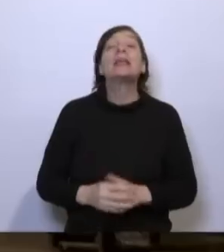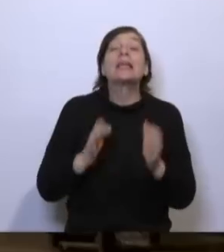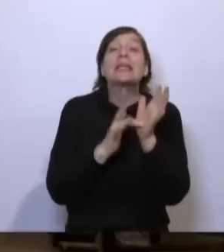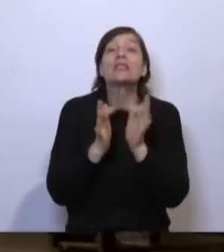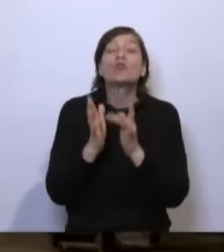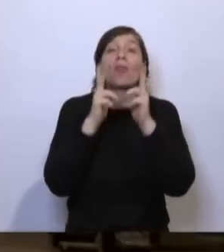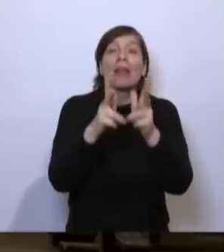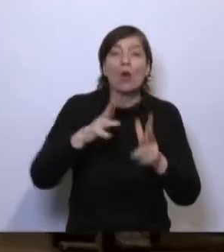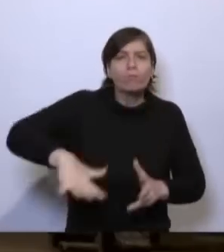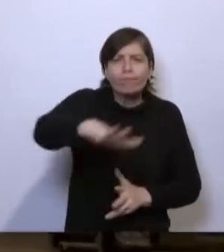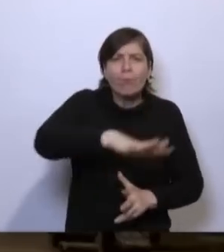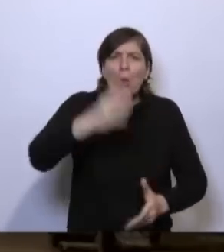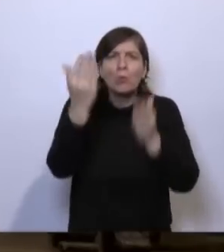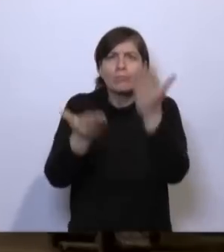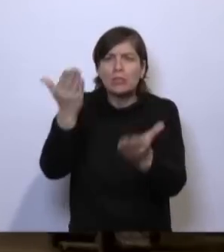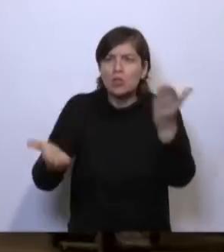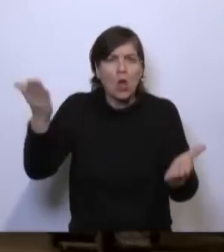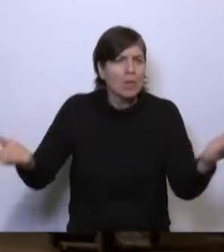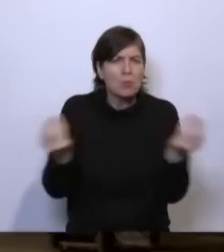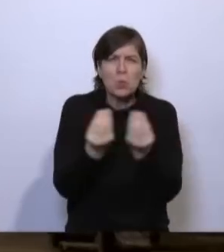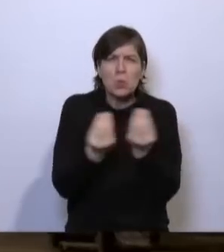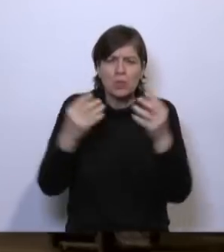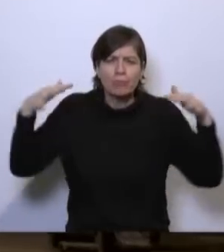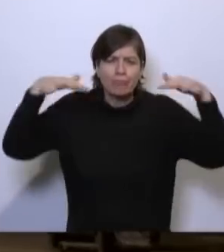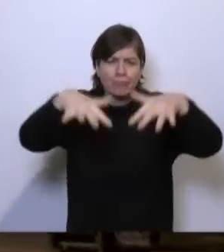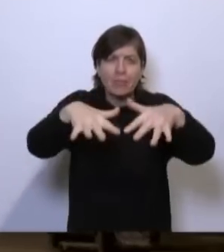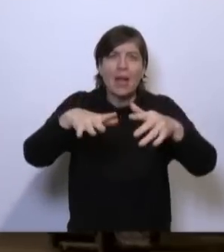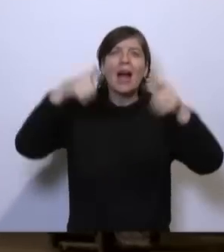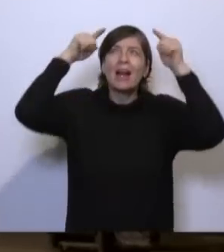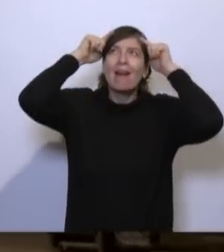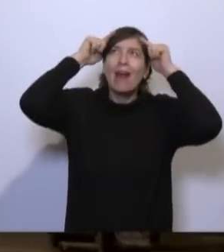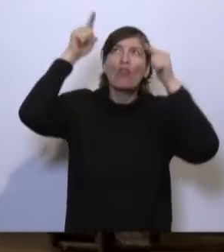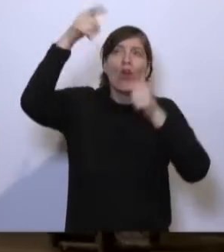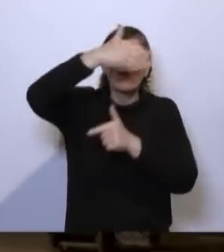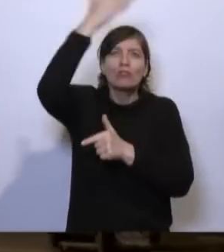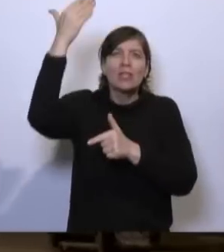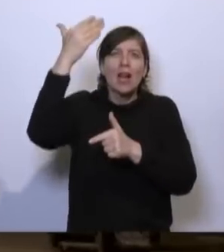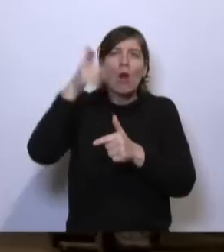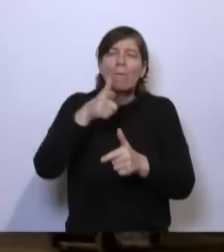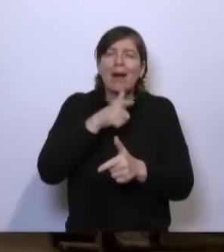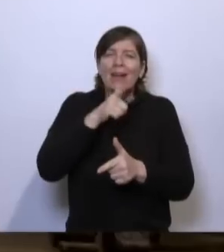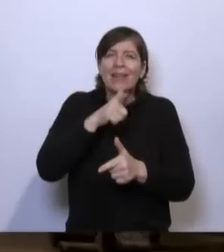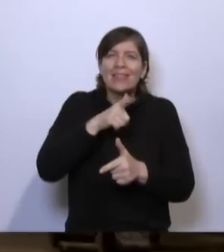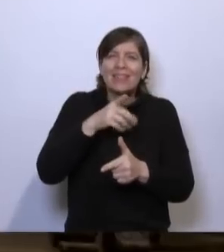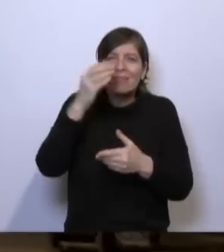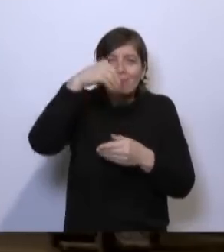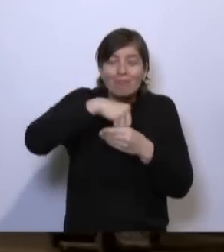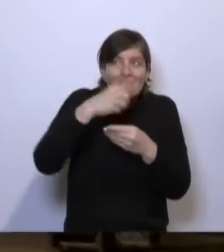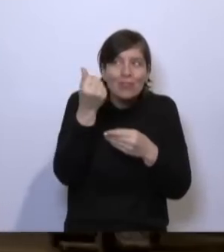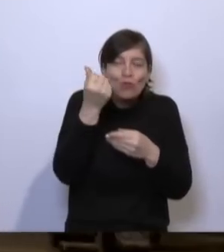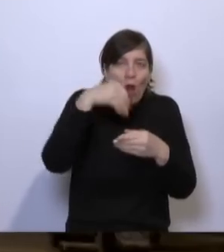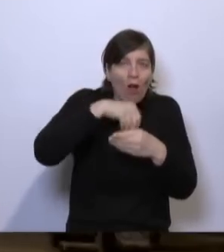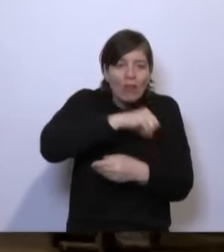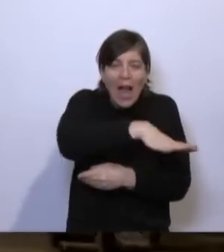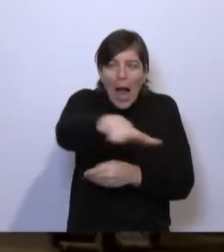Jesús dijo a la multitud: el reino de los cielos se parece a un tesoro escondido en un